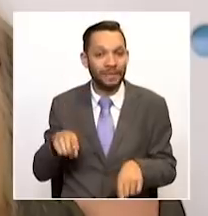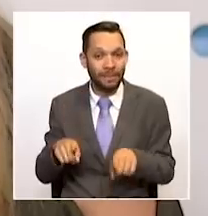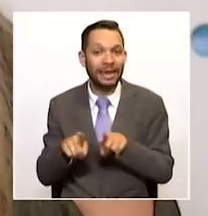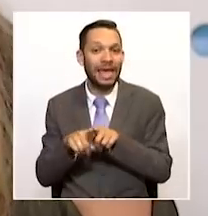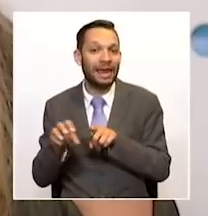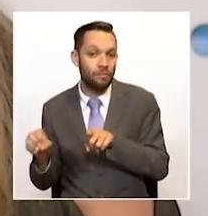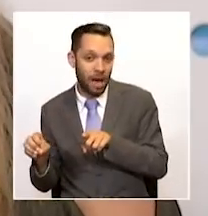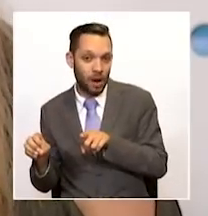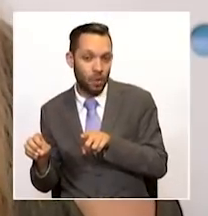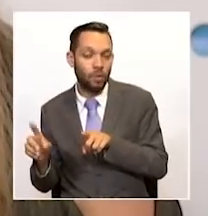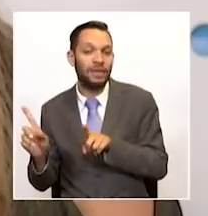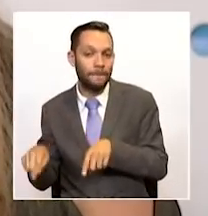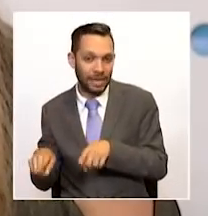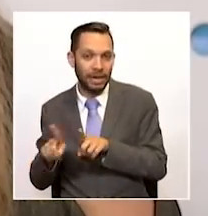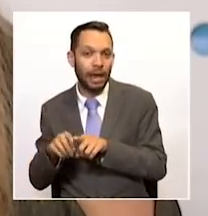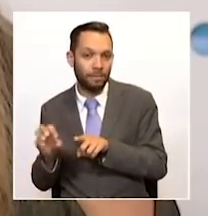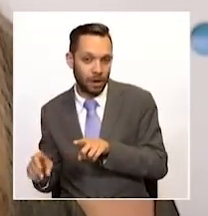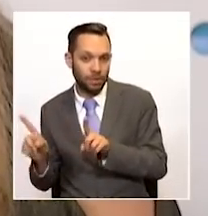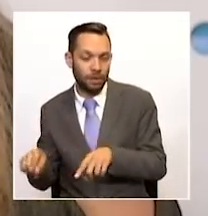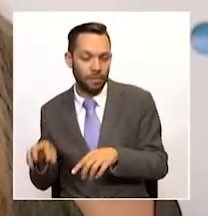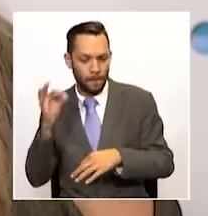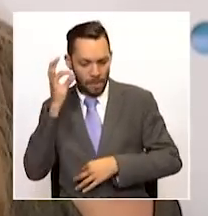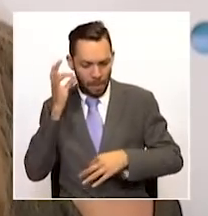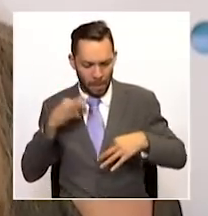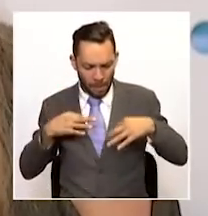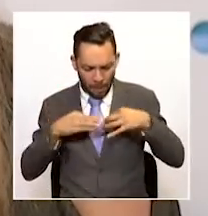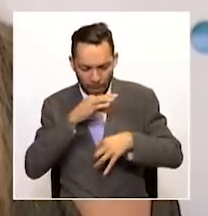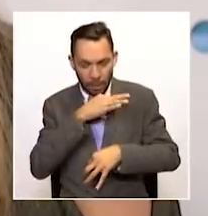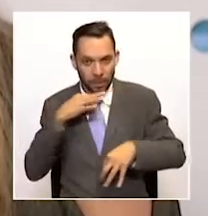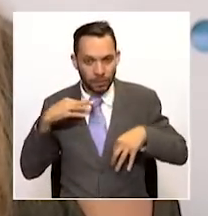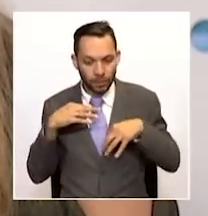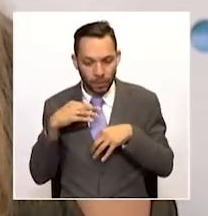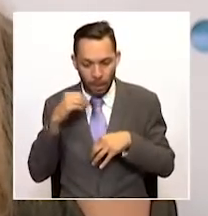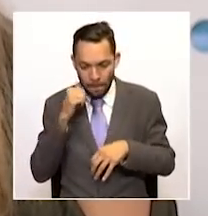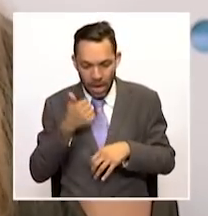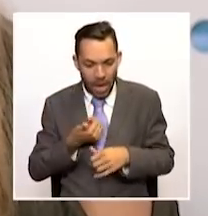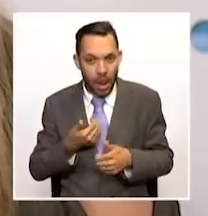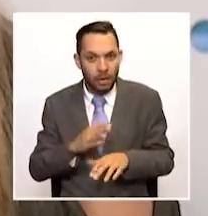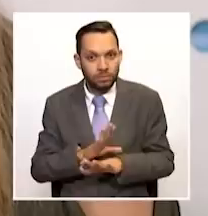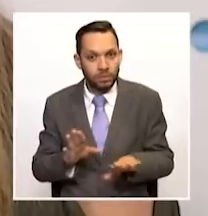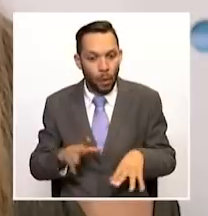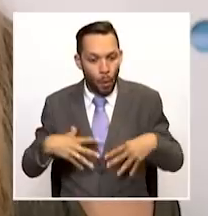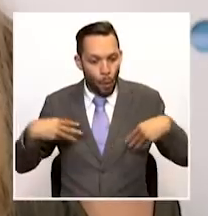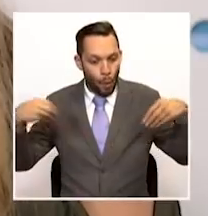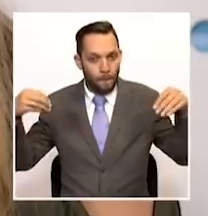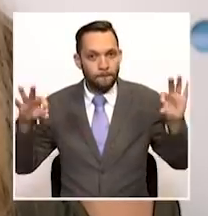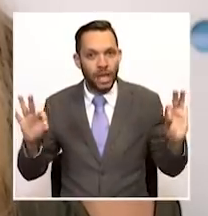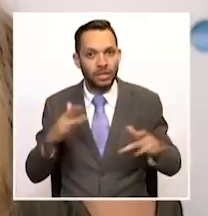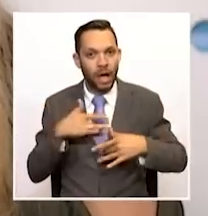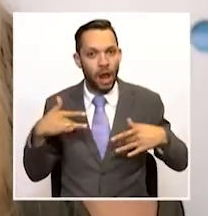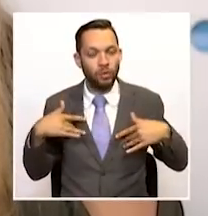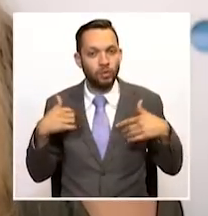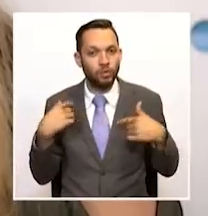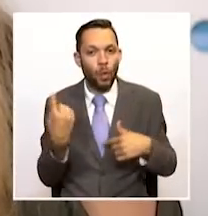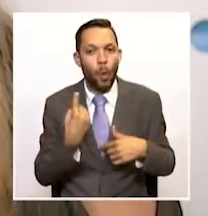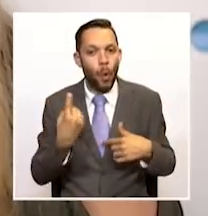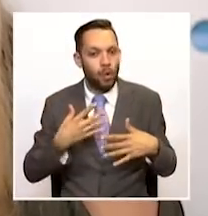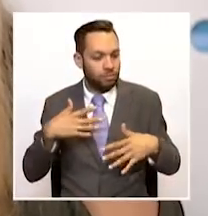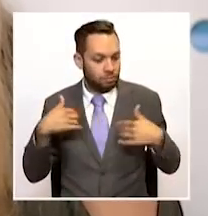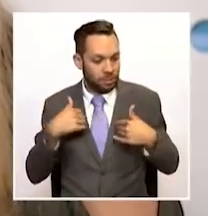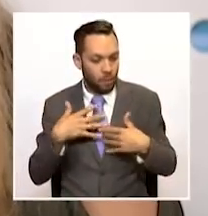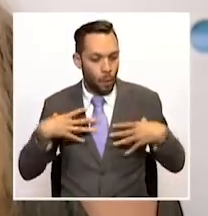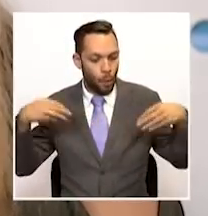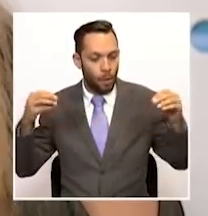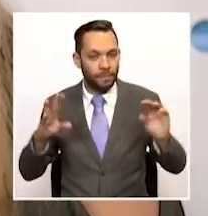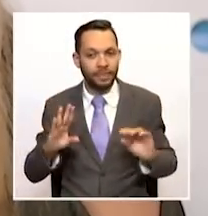le dio ese brote al otro día ya amanecí sin a ninguno de los dos ha amanecido sin nada cuando ya me di